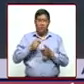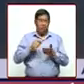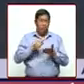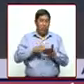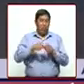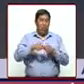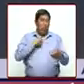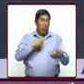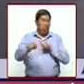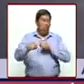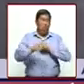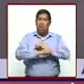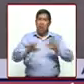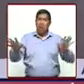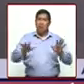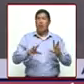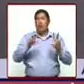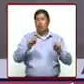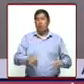y punto, no existe más.